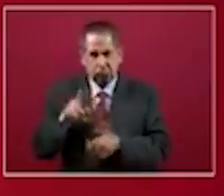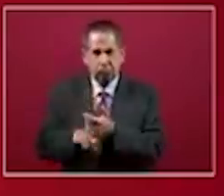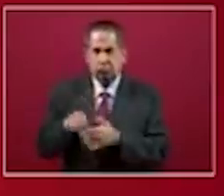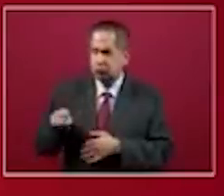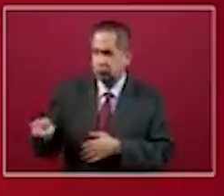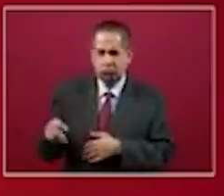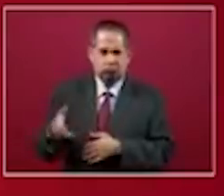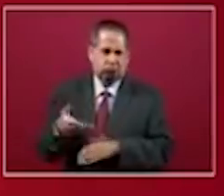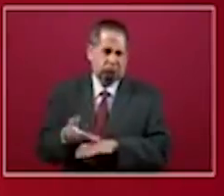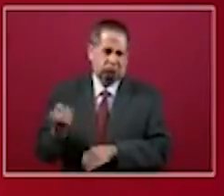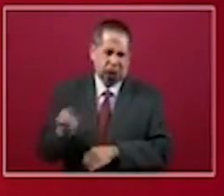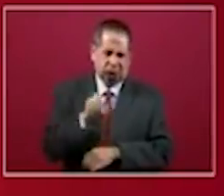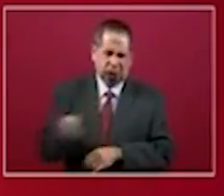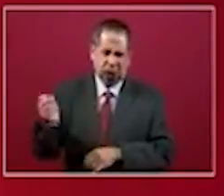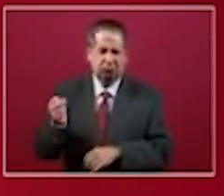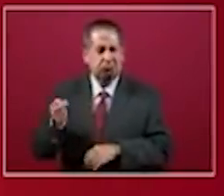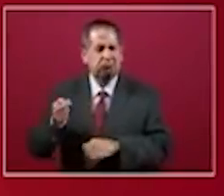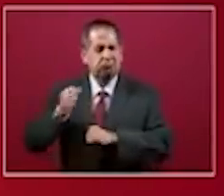de muy buenos